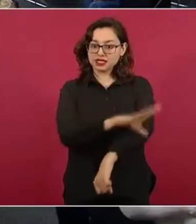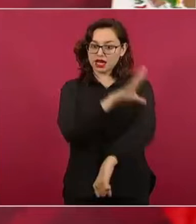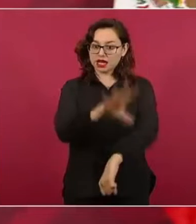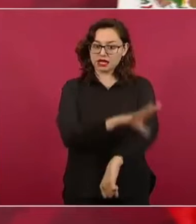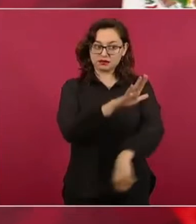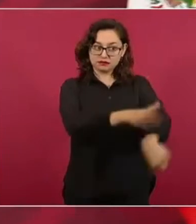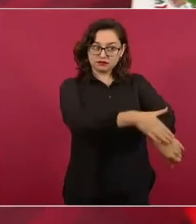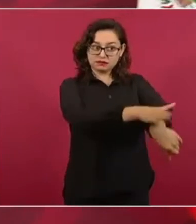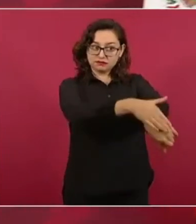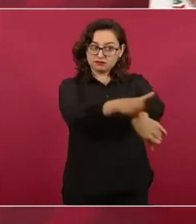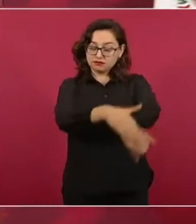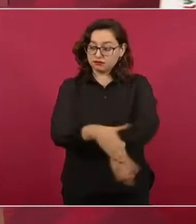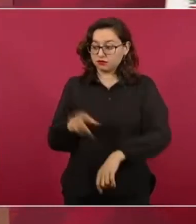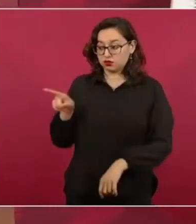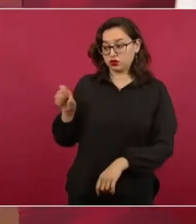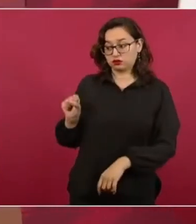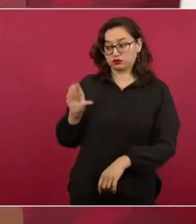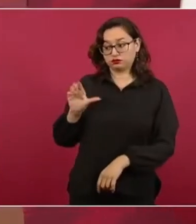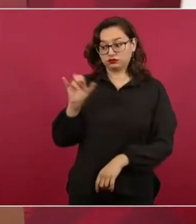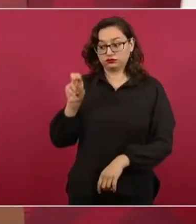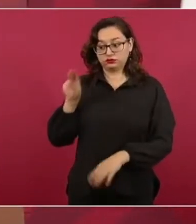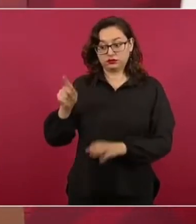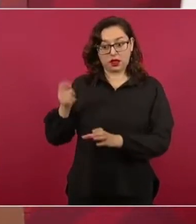de acuerdo a la resolución de la Corte,